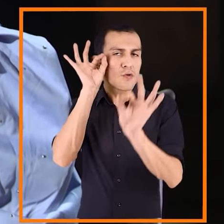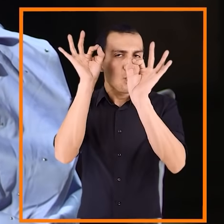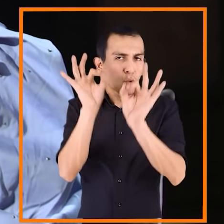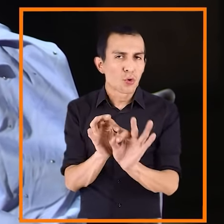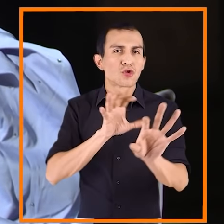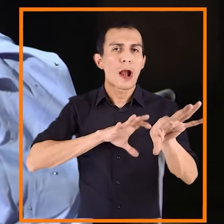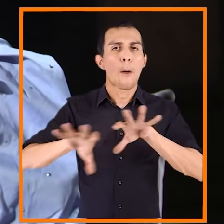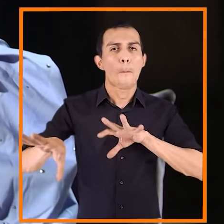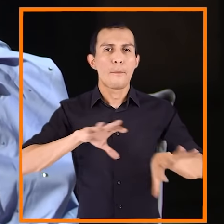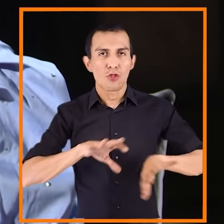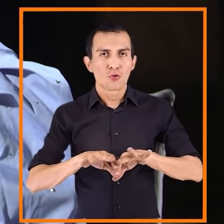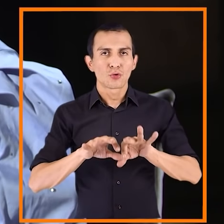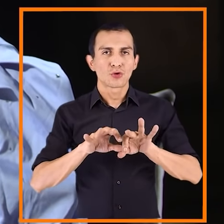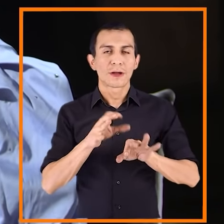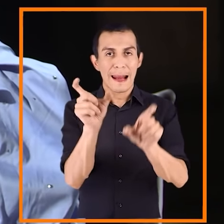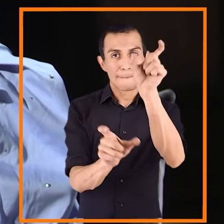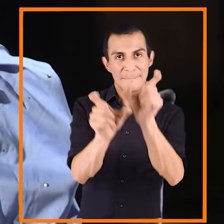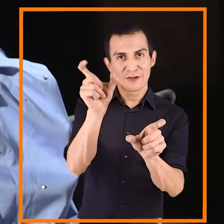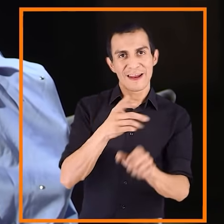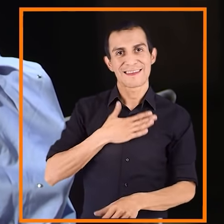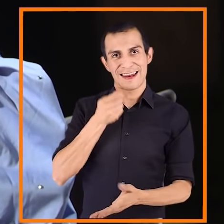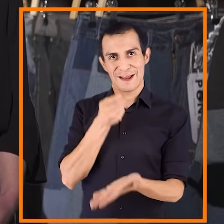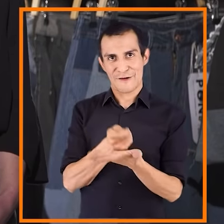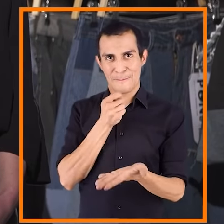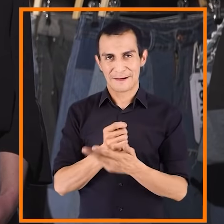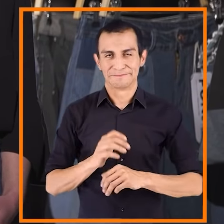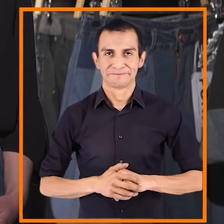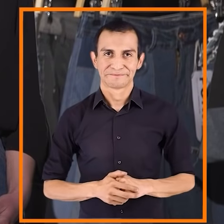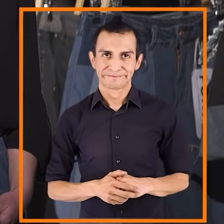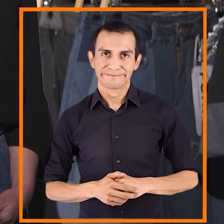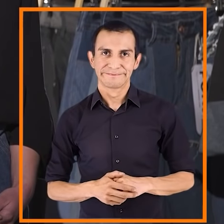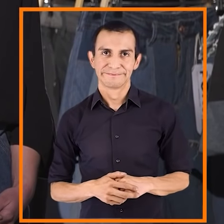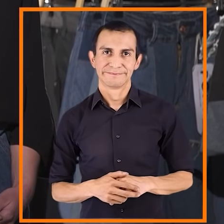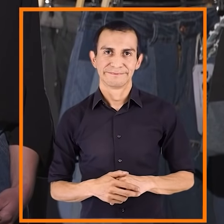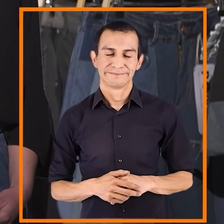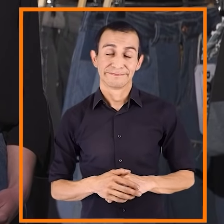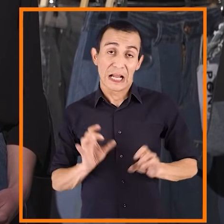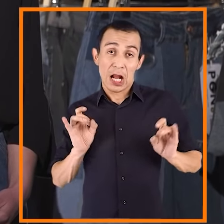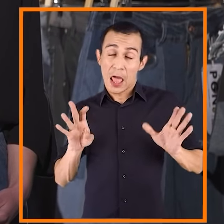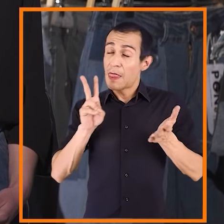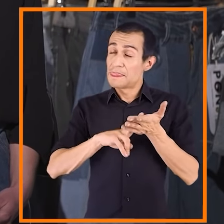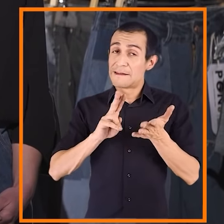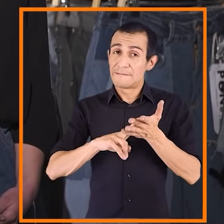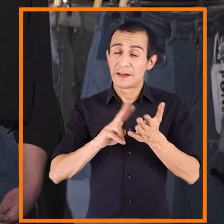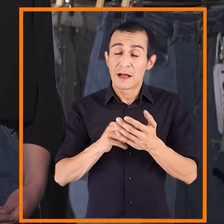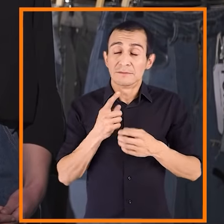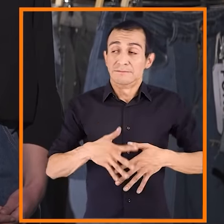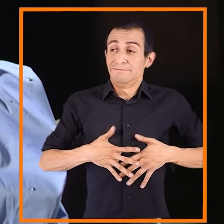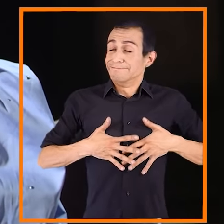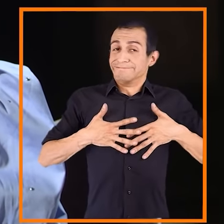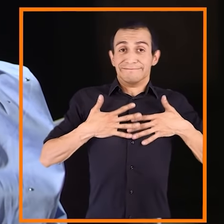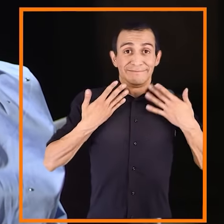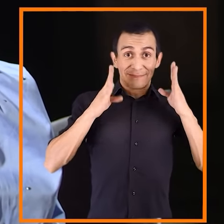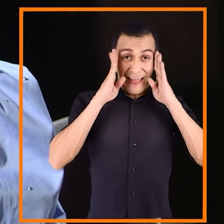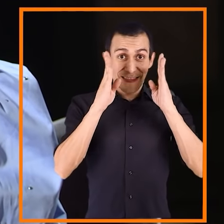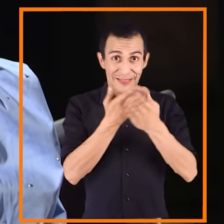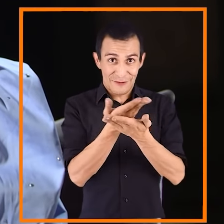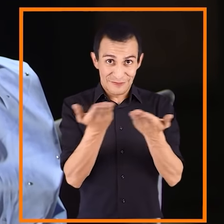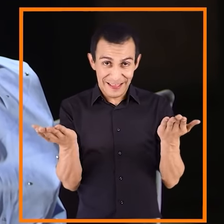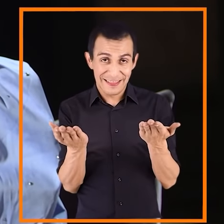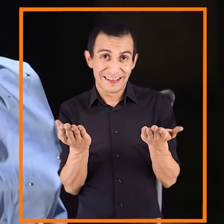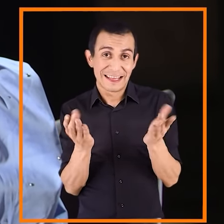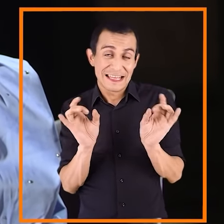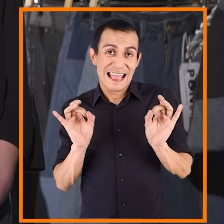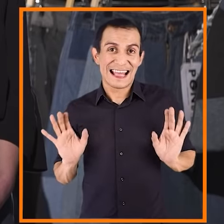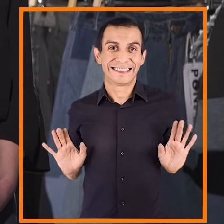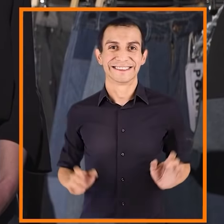a los productos que finalmente la gente quiera, ¿ya? Así que, no, realmente una inspiración haberlas escuchado